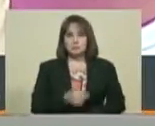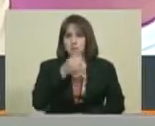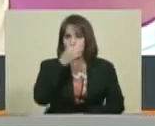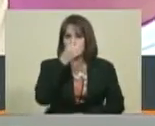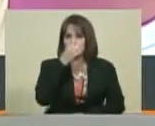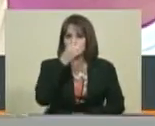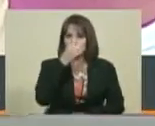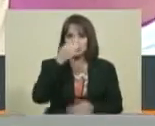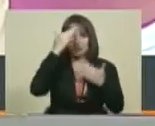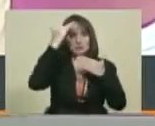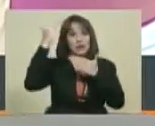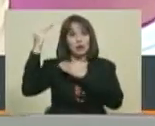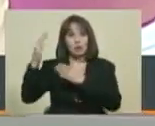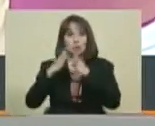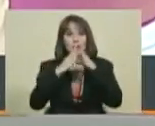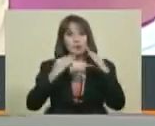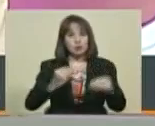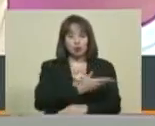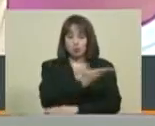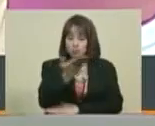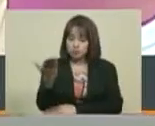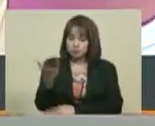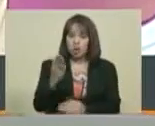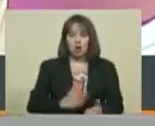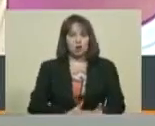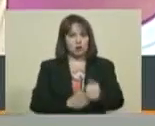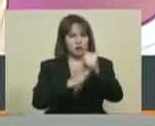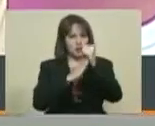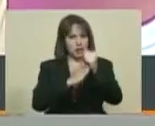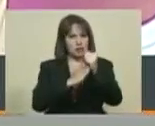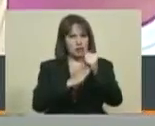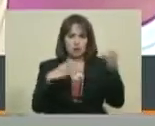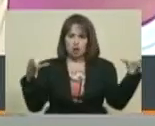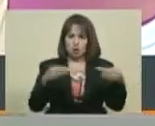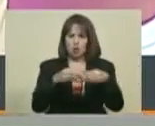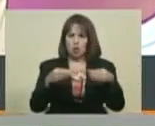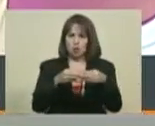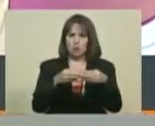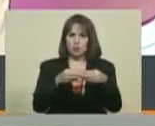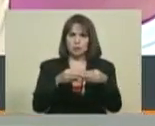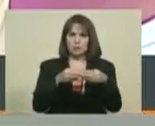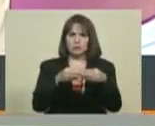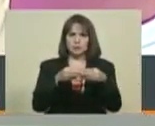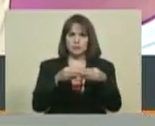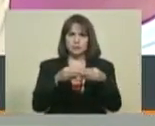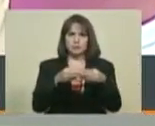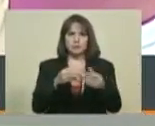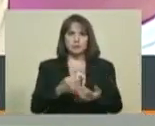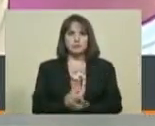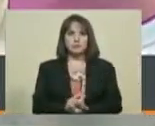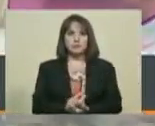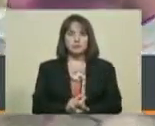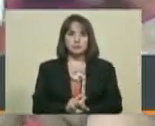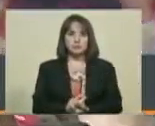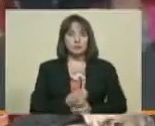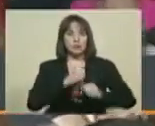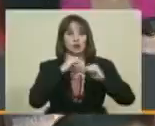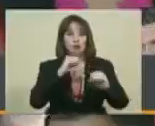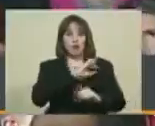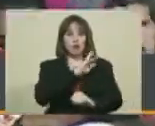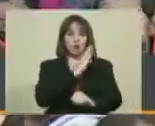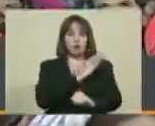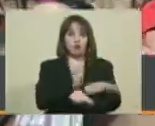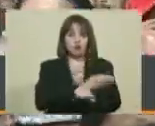Saludo a todos los dirigentes de las corrientes y